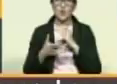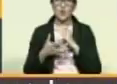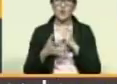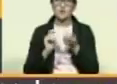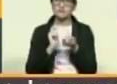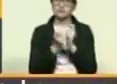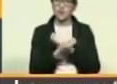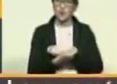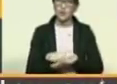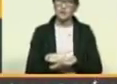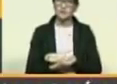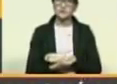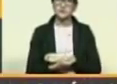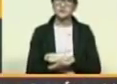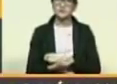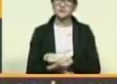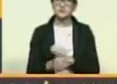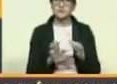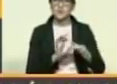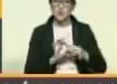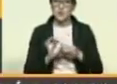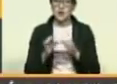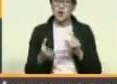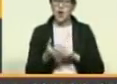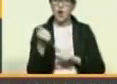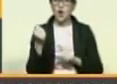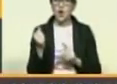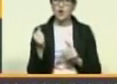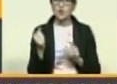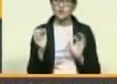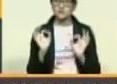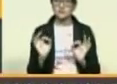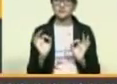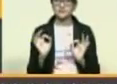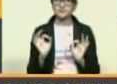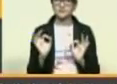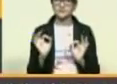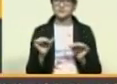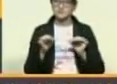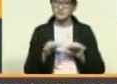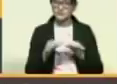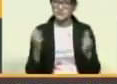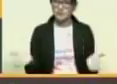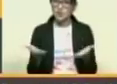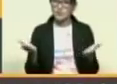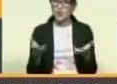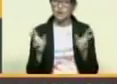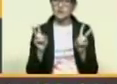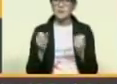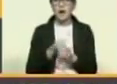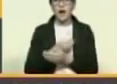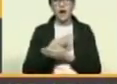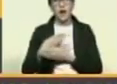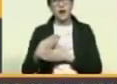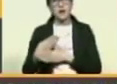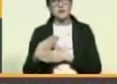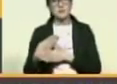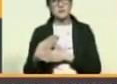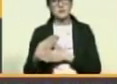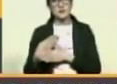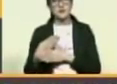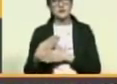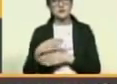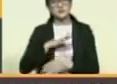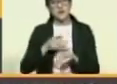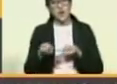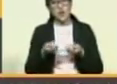innovación, para unir logros que se tienen en común y seguir impulsando en el marco del ALBA la gran zona